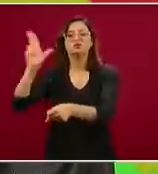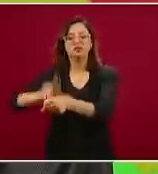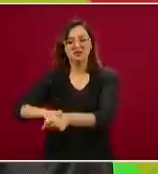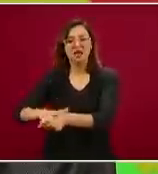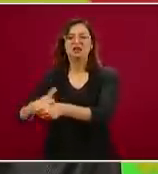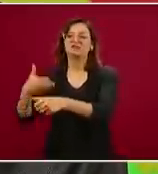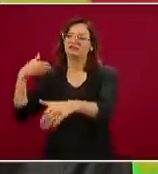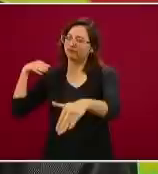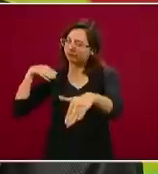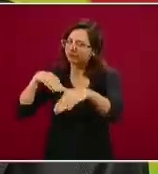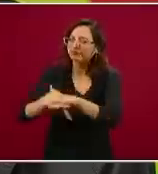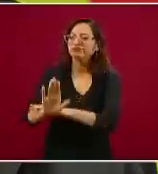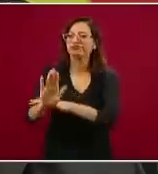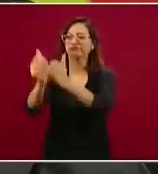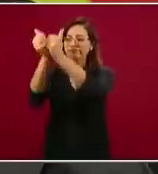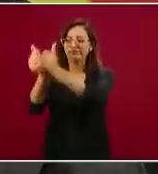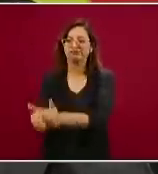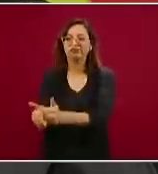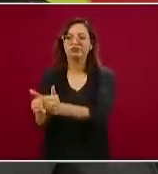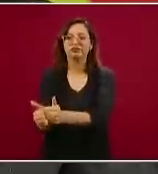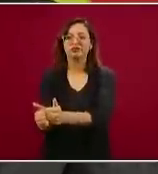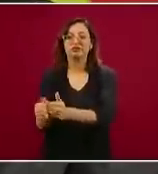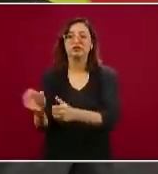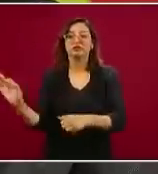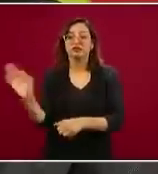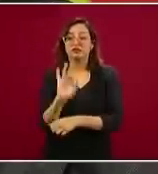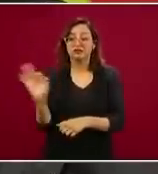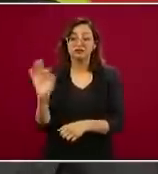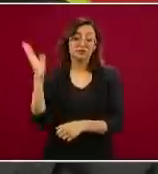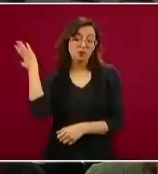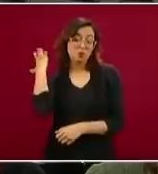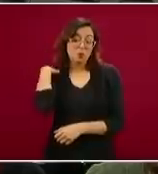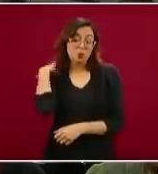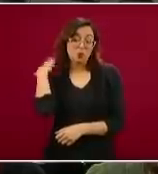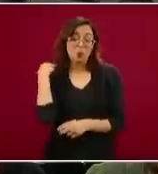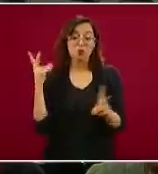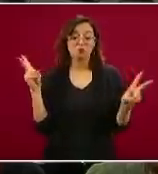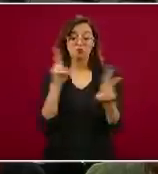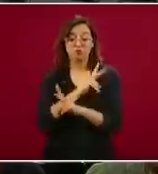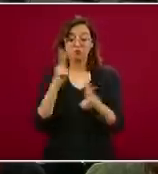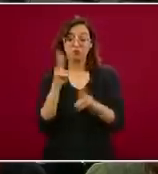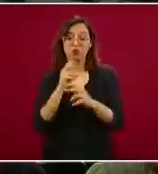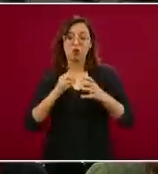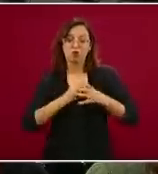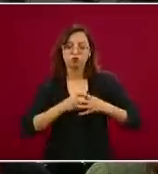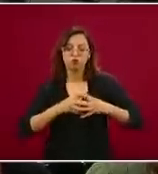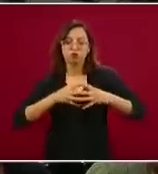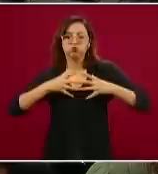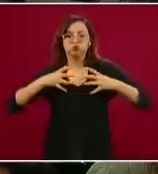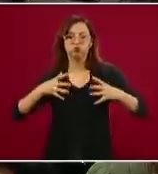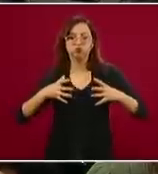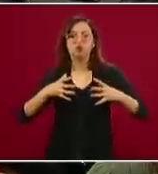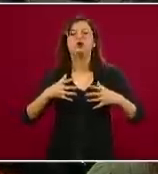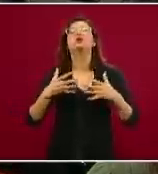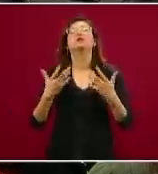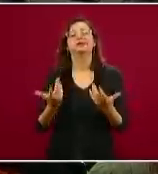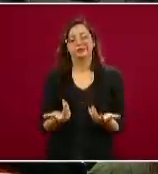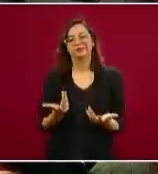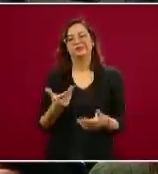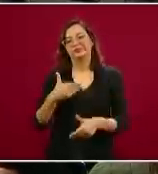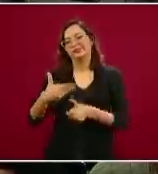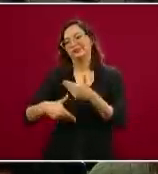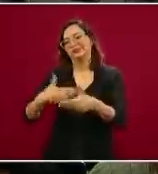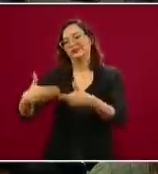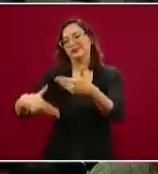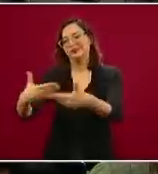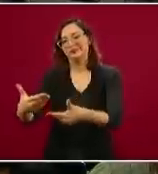estar internados porque tengan una inflamación de los pulmones, una neumonitis, y esto puede ser una